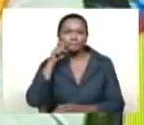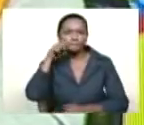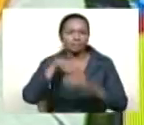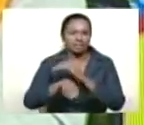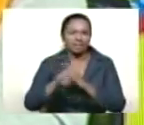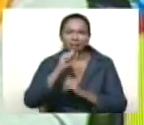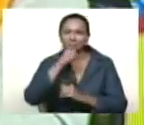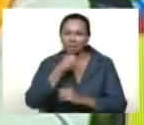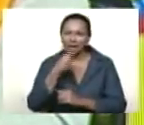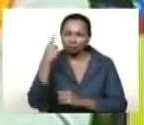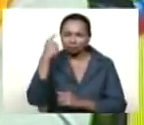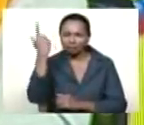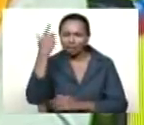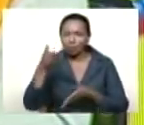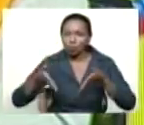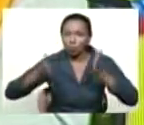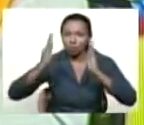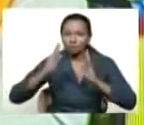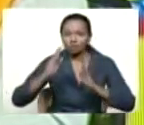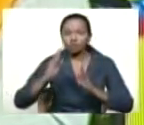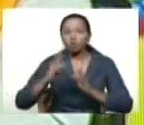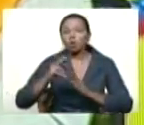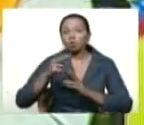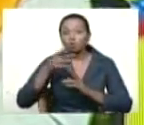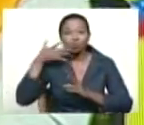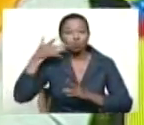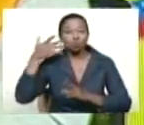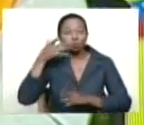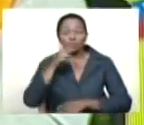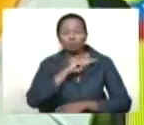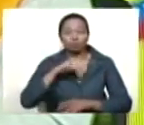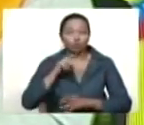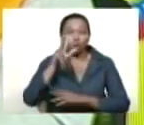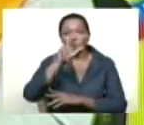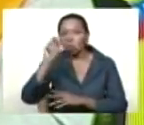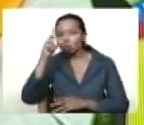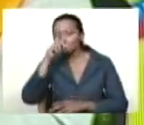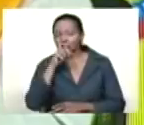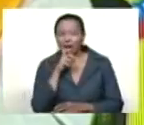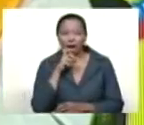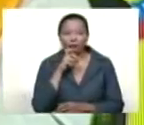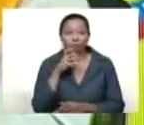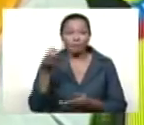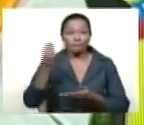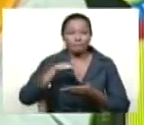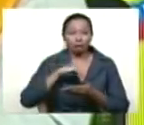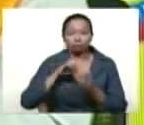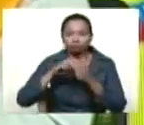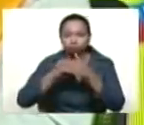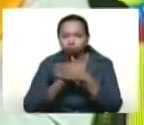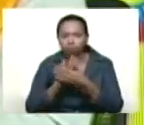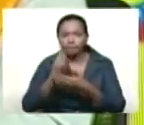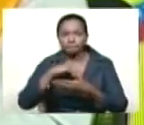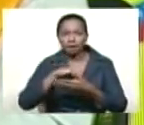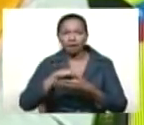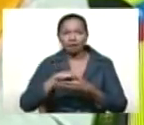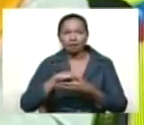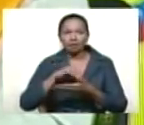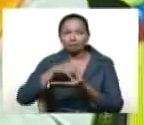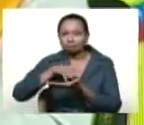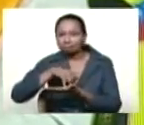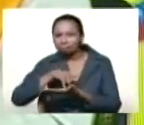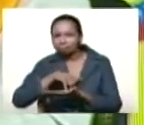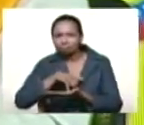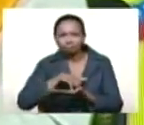Palacios, un edificio patrimonial de más de 80 años que se utilizó en los últimos años como refugio y correcto, está en condiciones de